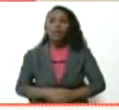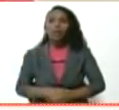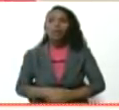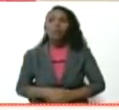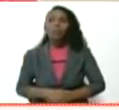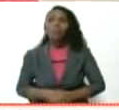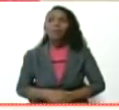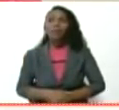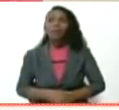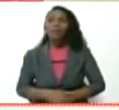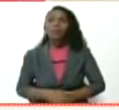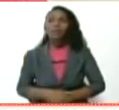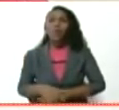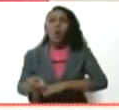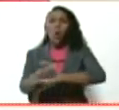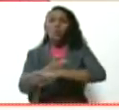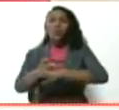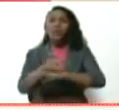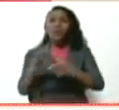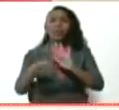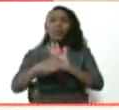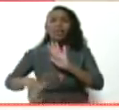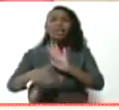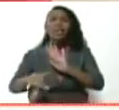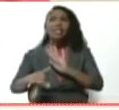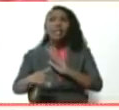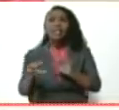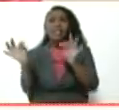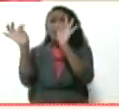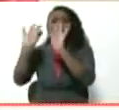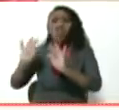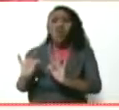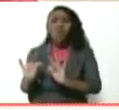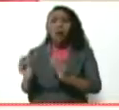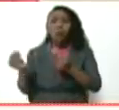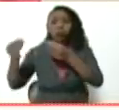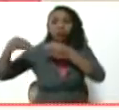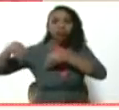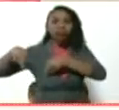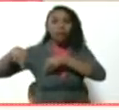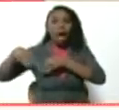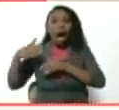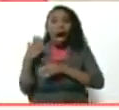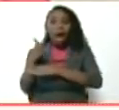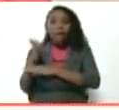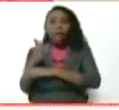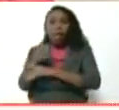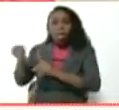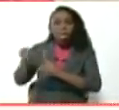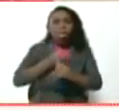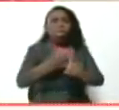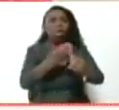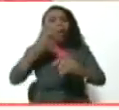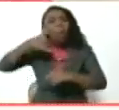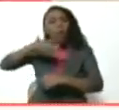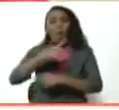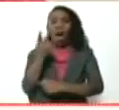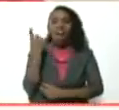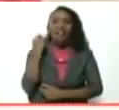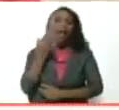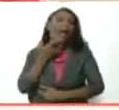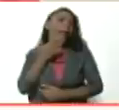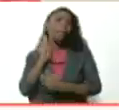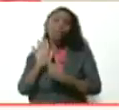los gobiernos de derecha que de manera cómplice andan atropellando pueblos. Ayer, por